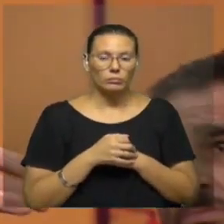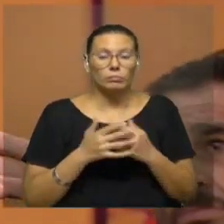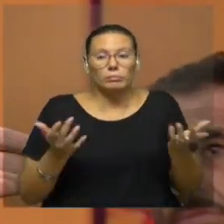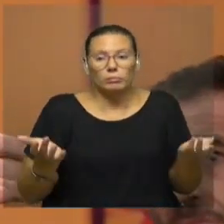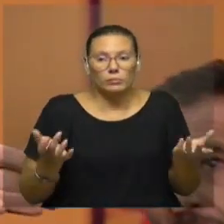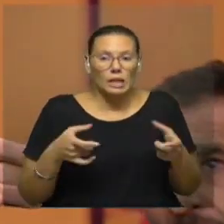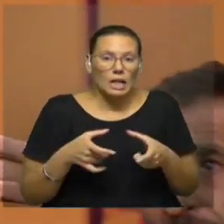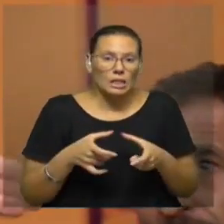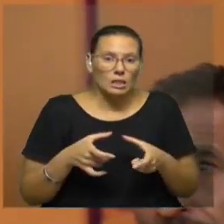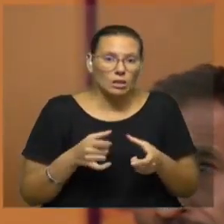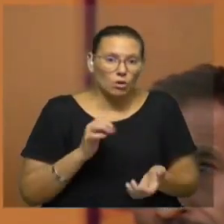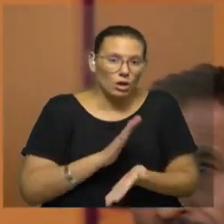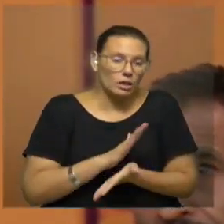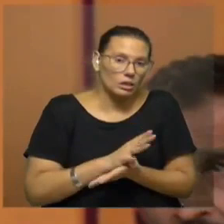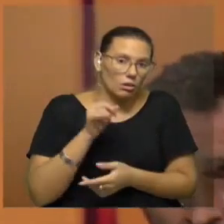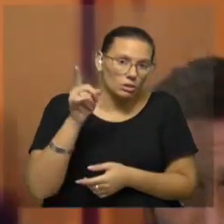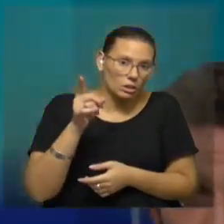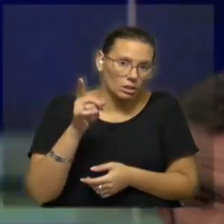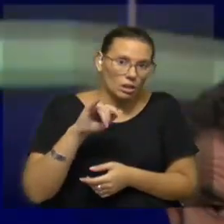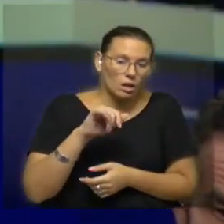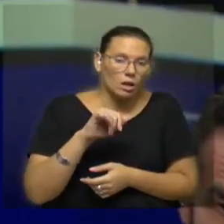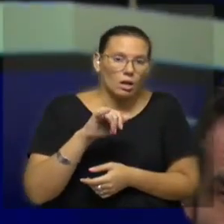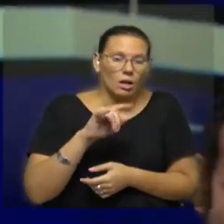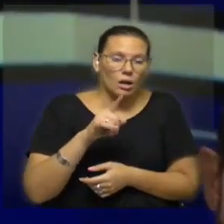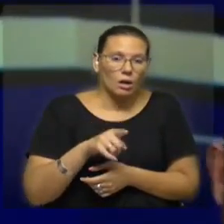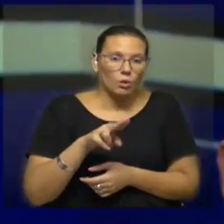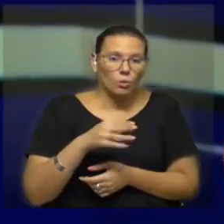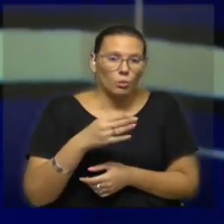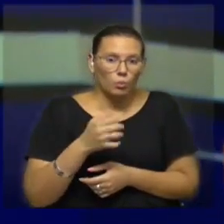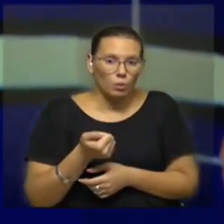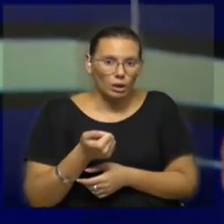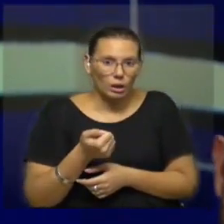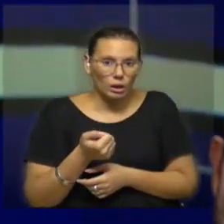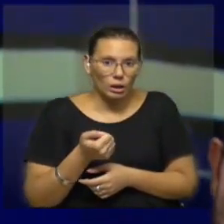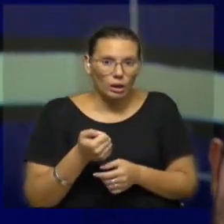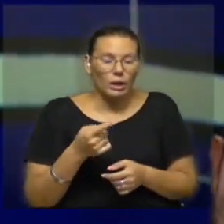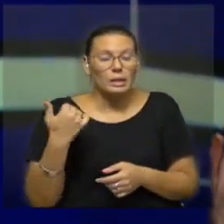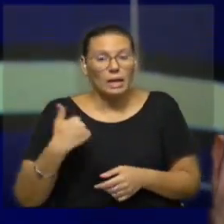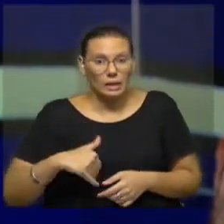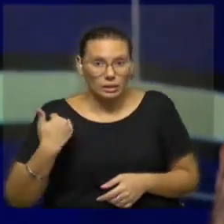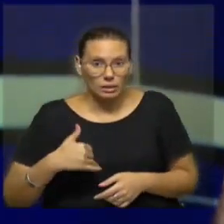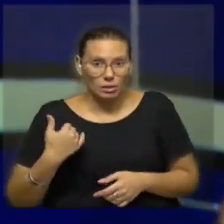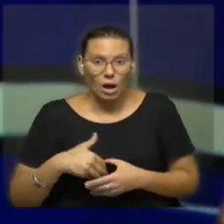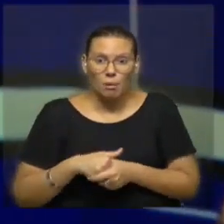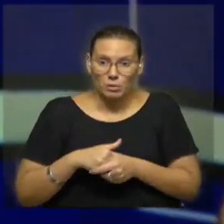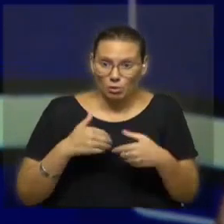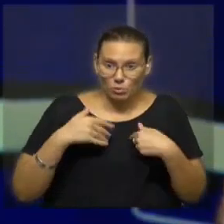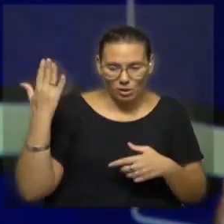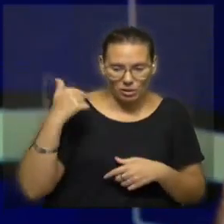El disco iba a ser editado ya, Juba. El sello este por cual salió en Argentina es un amigo mío que era